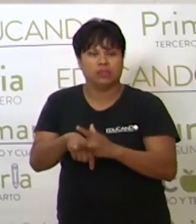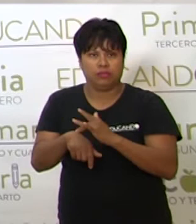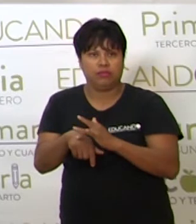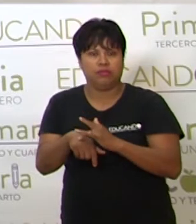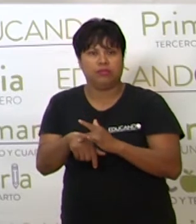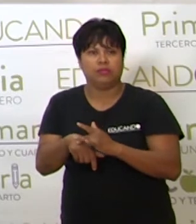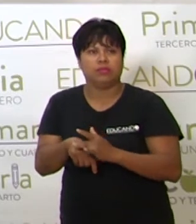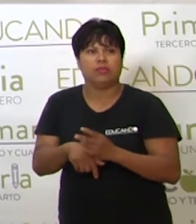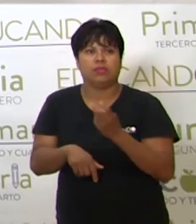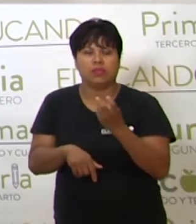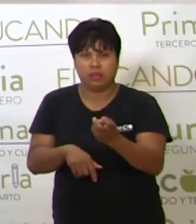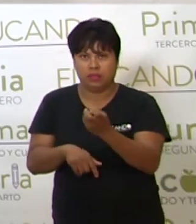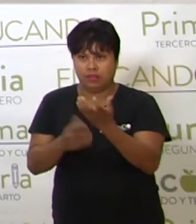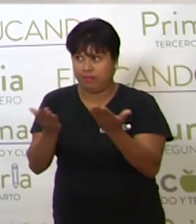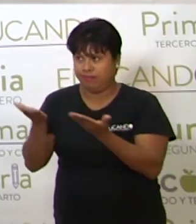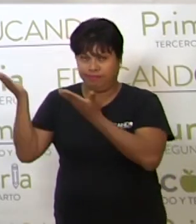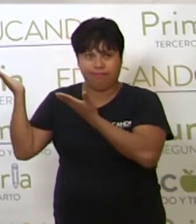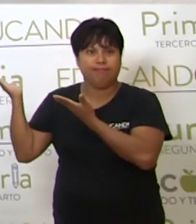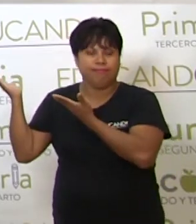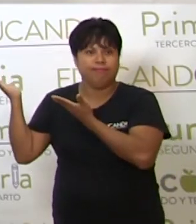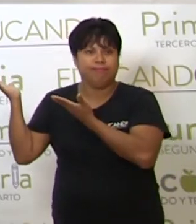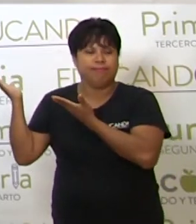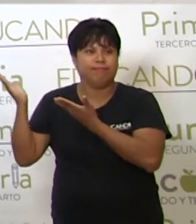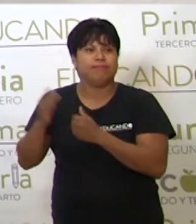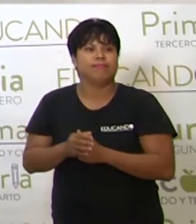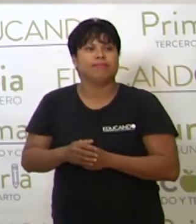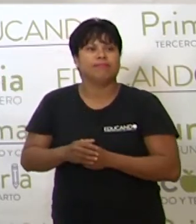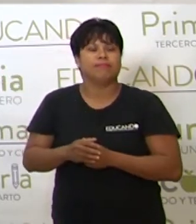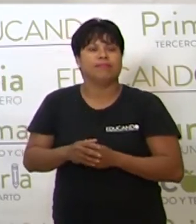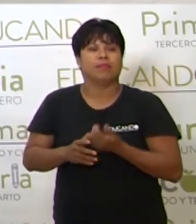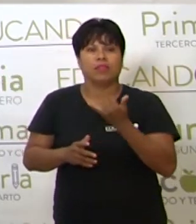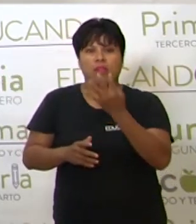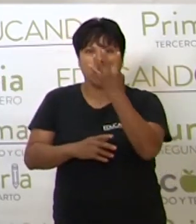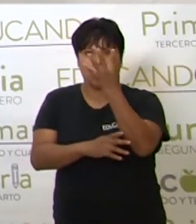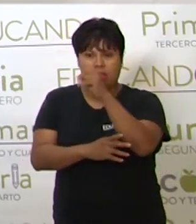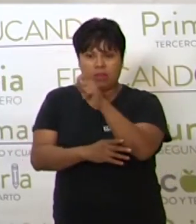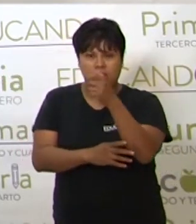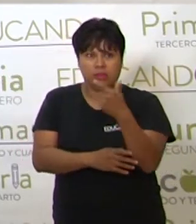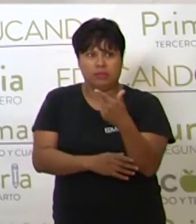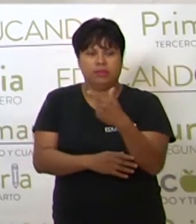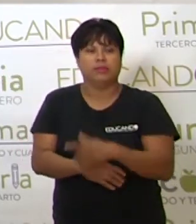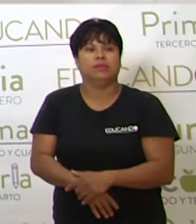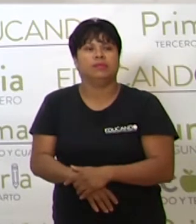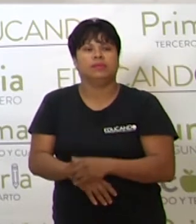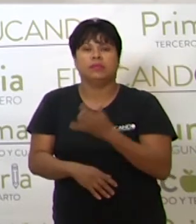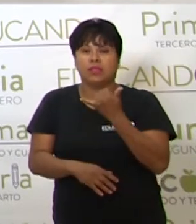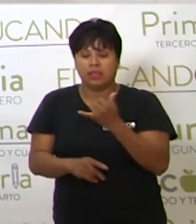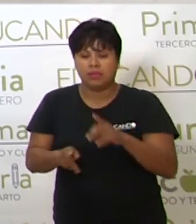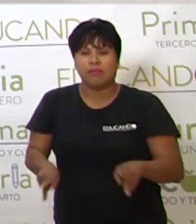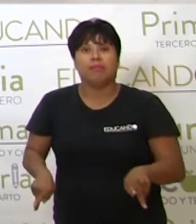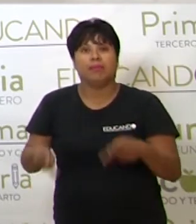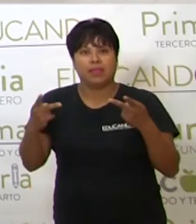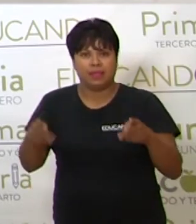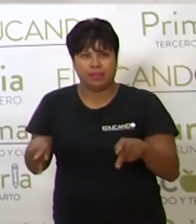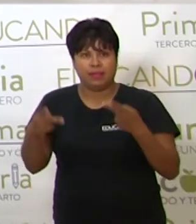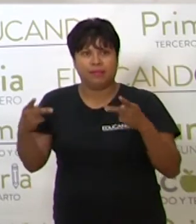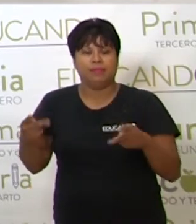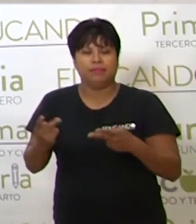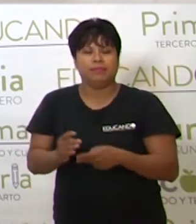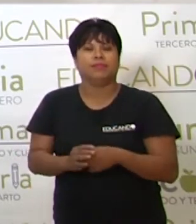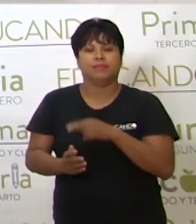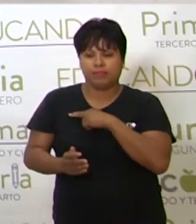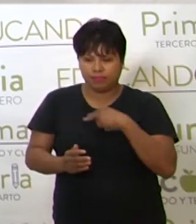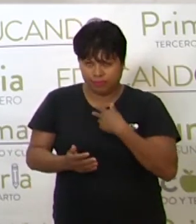están representados aquí y 4 séptimos y vende vamos a